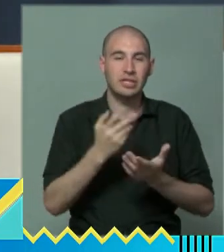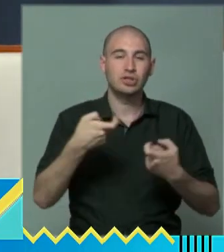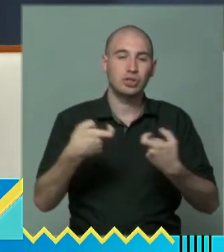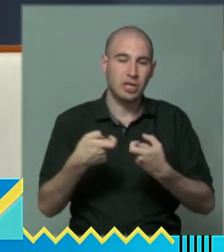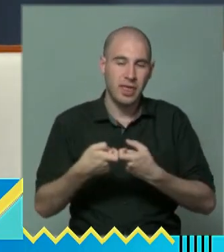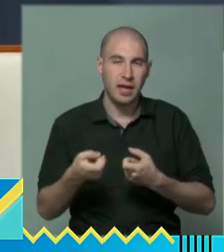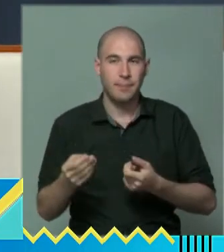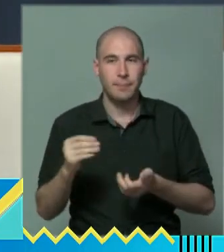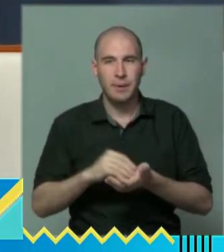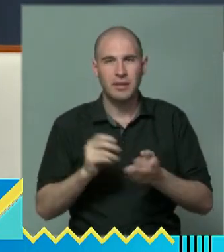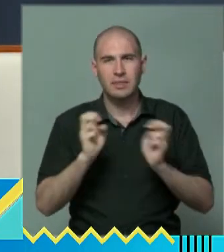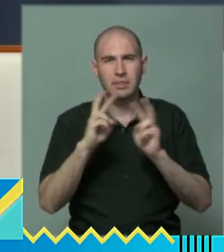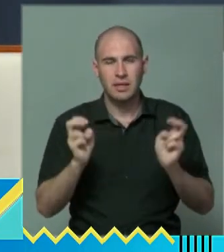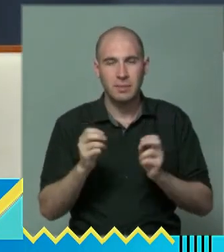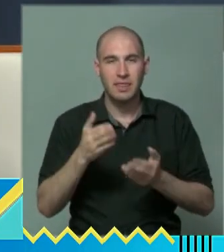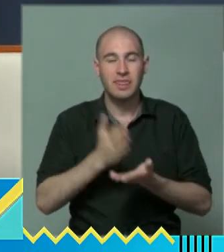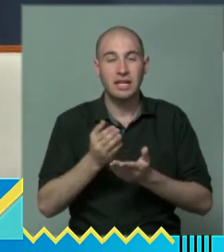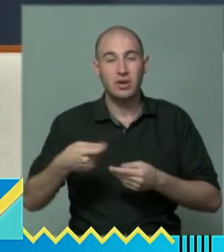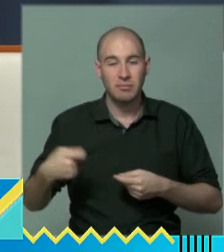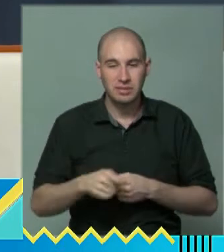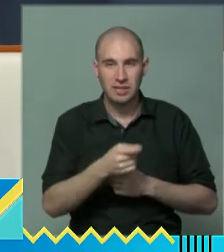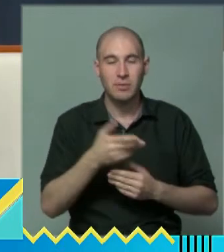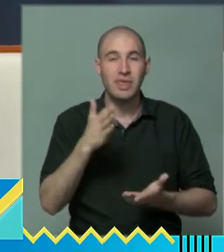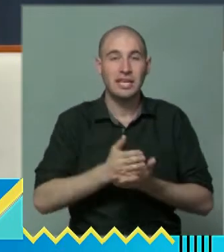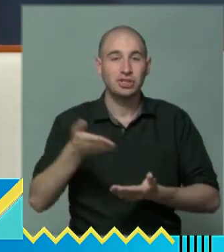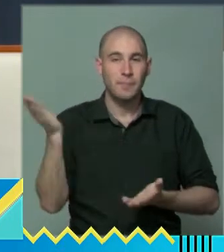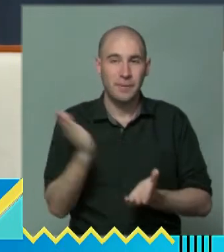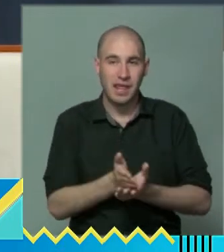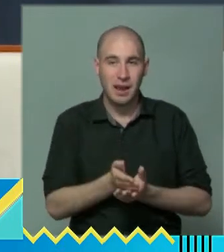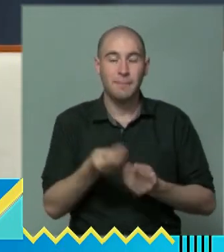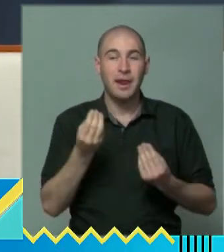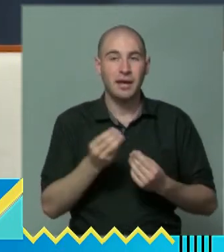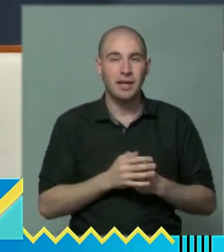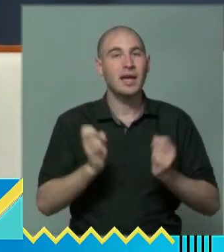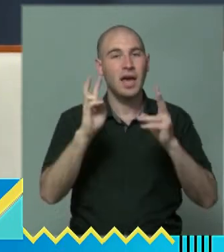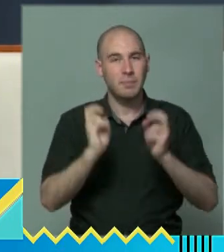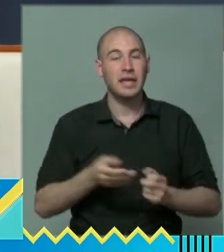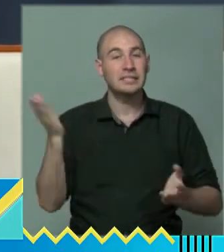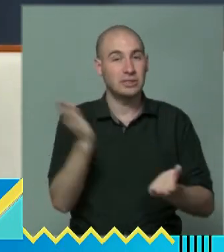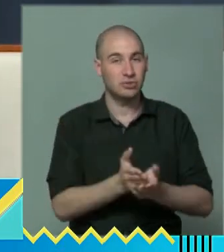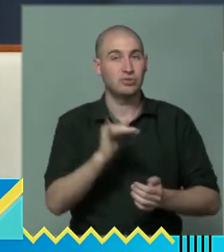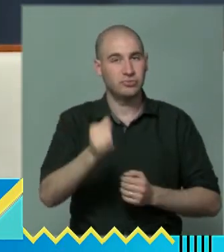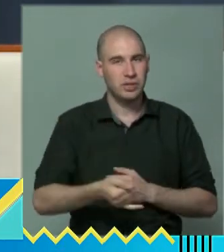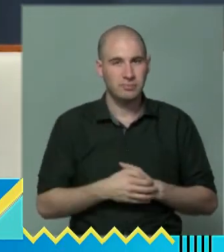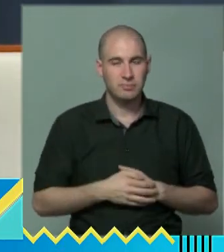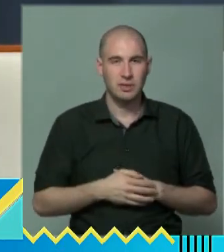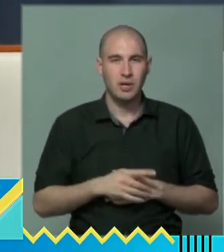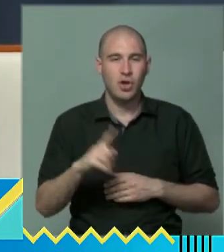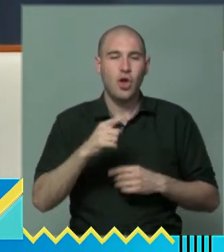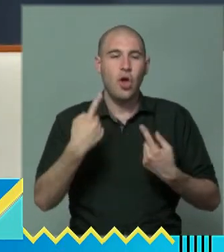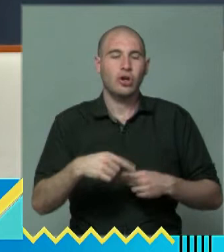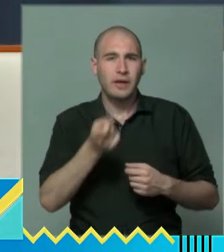societario, manejar conceptos también de derecho administrativo, de derecho penal, para poder llegar a investigar y sancionarlo. No es un